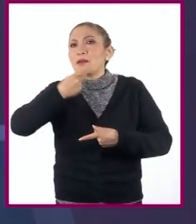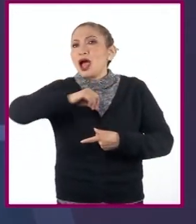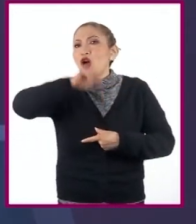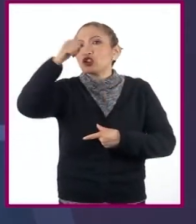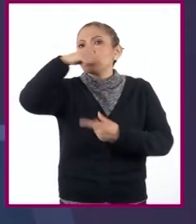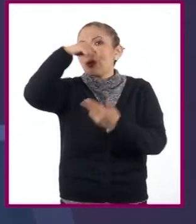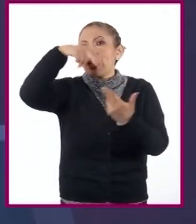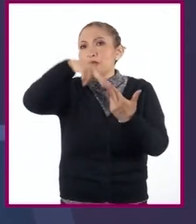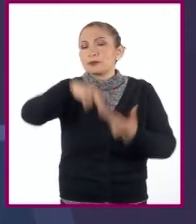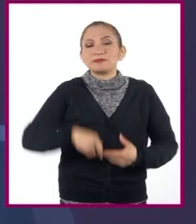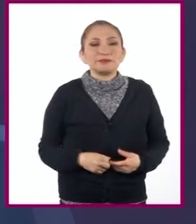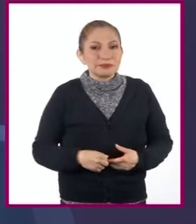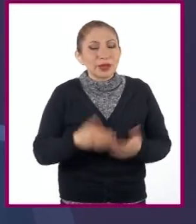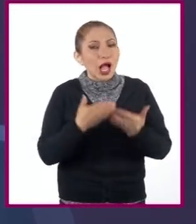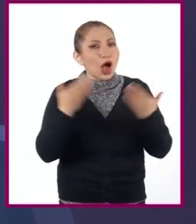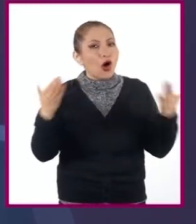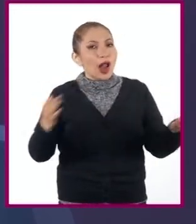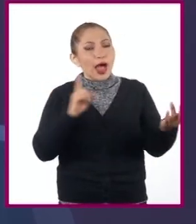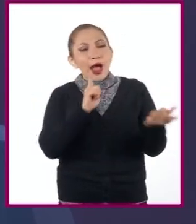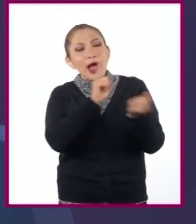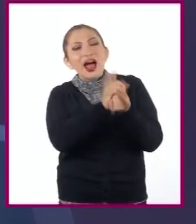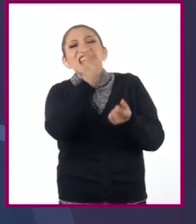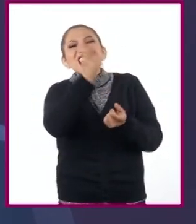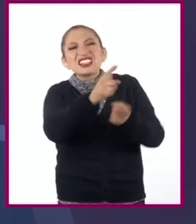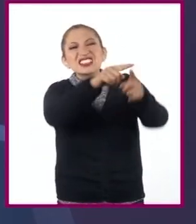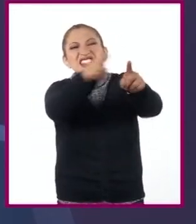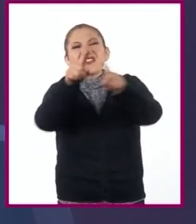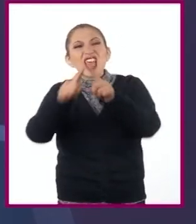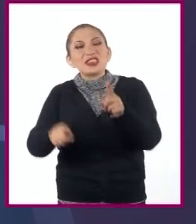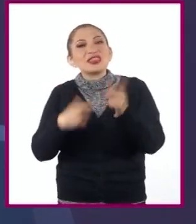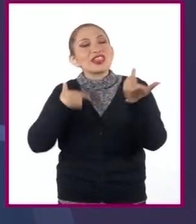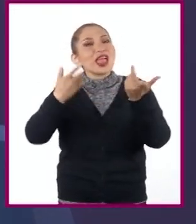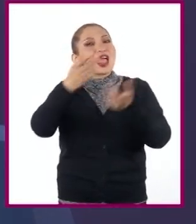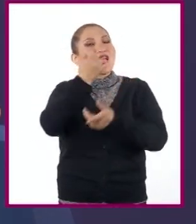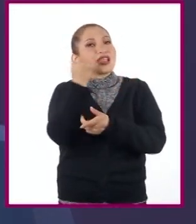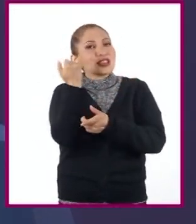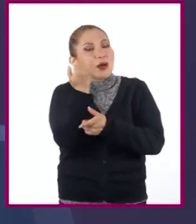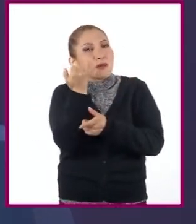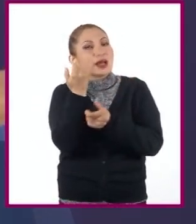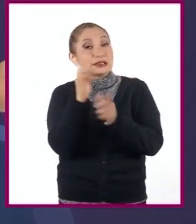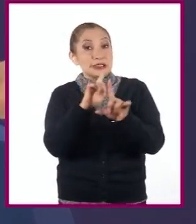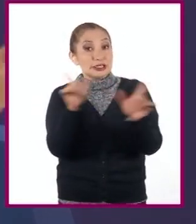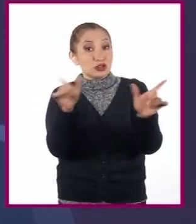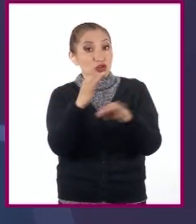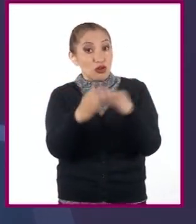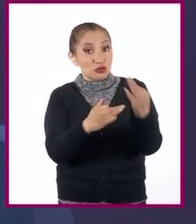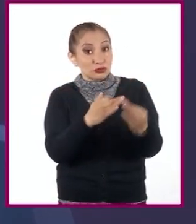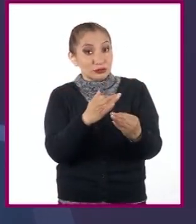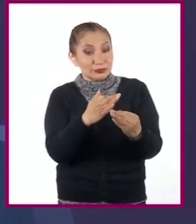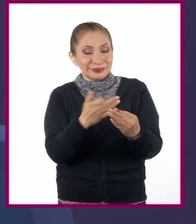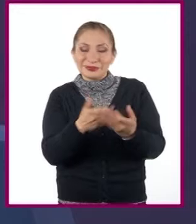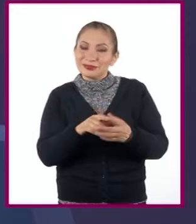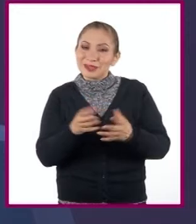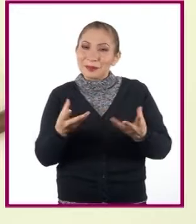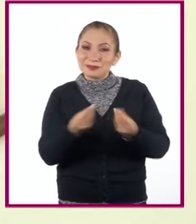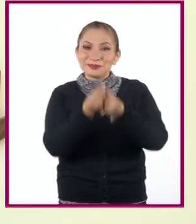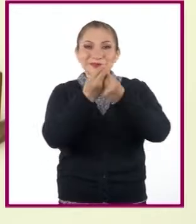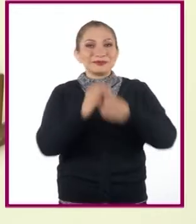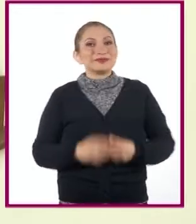regiones. Ahora busquemos acercarnos a la diversidad lingüística. ¿Listas y listos? Muy bien, vamos